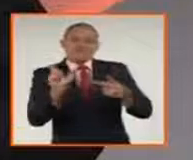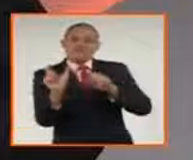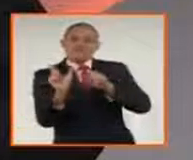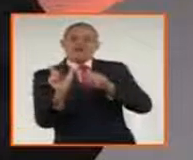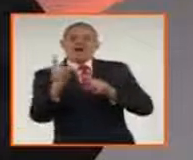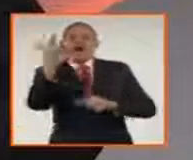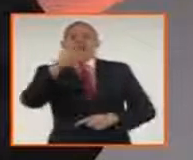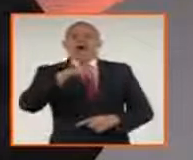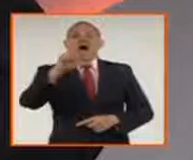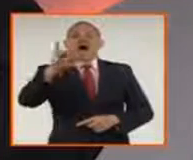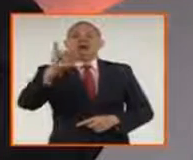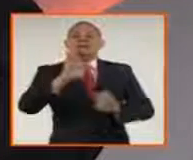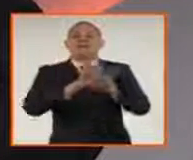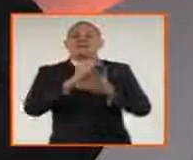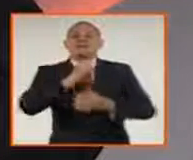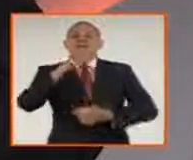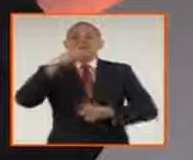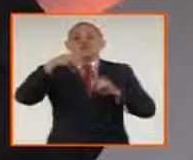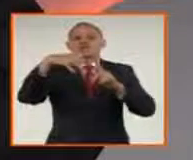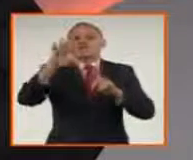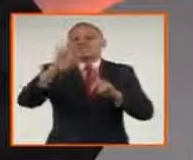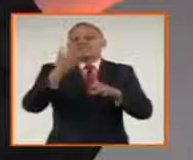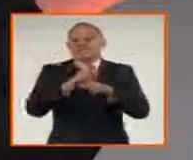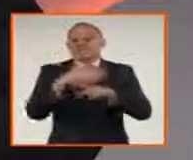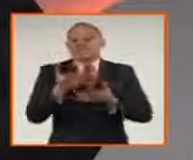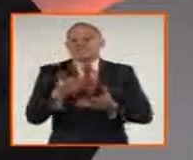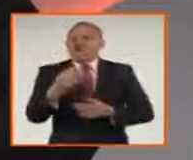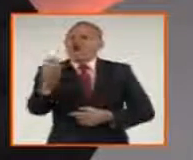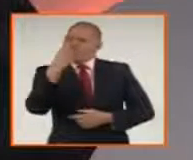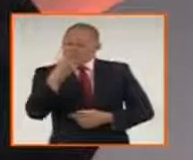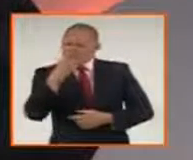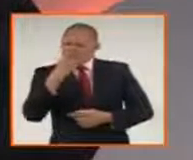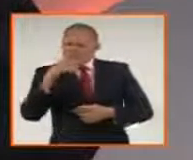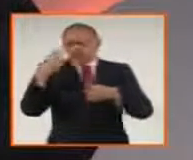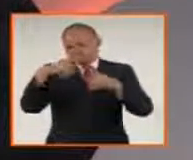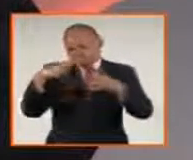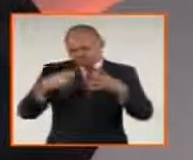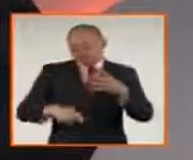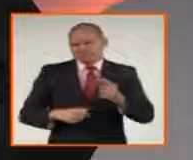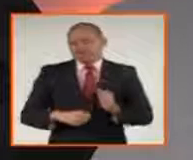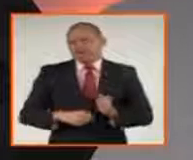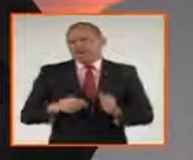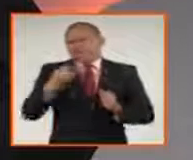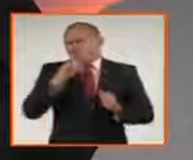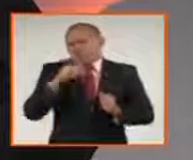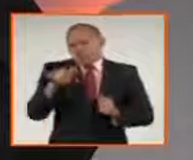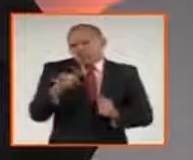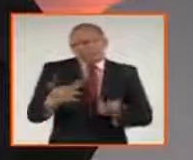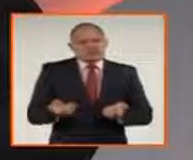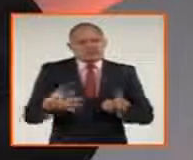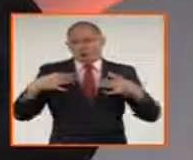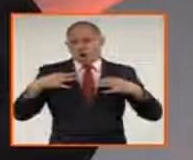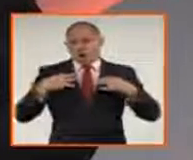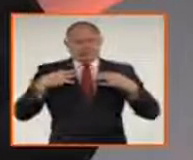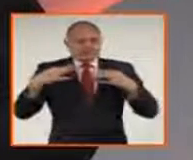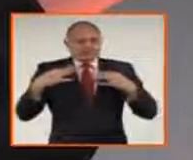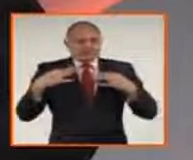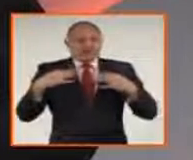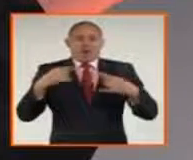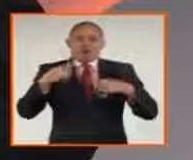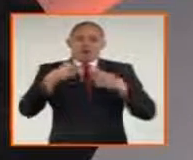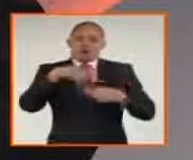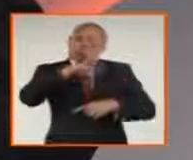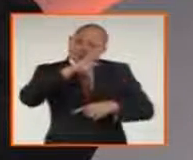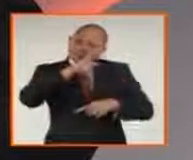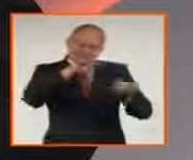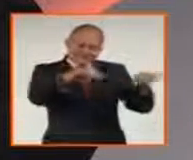que busca la satisfacción de esas necesidades vitales de la persona, que abarcan no solo la alimentación, sino también el vestuario, la habitación, los